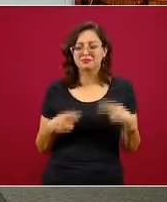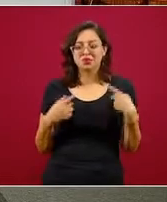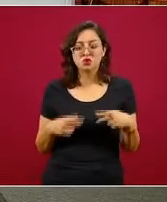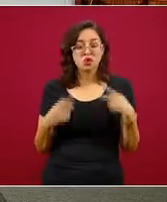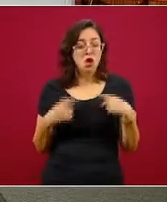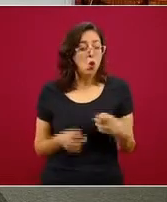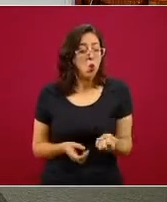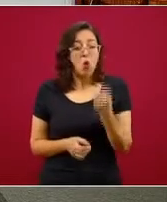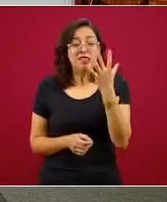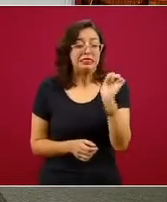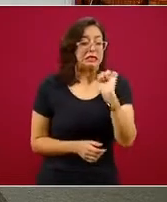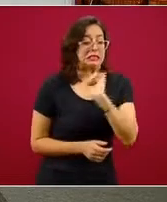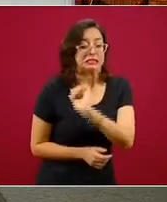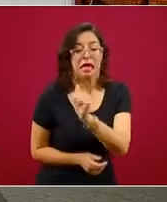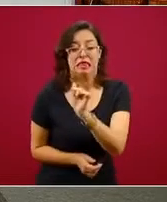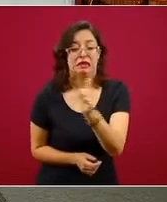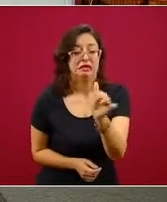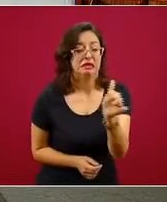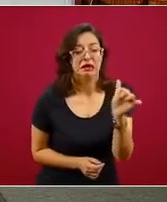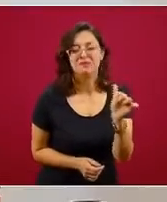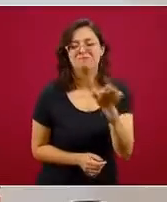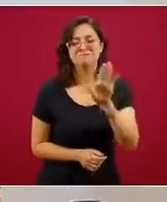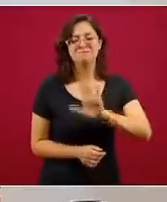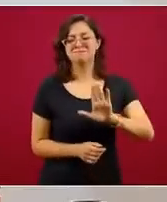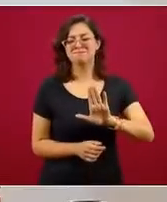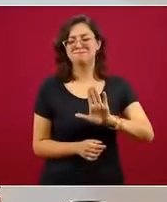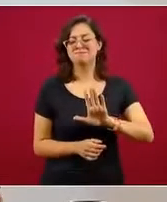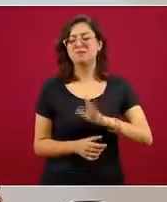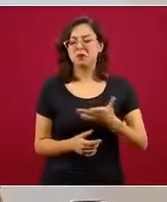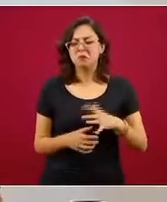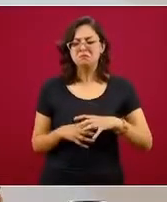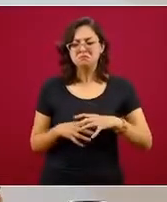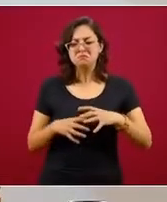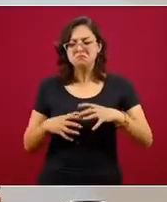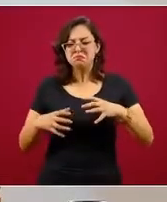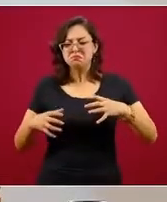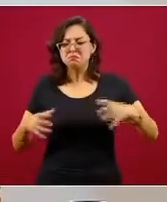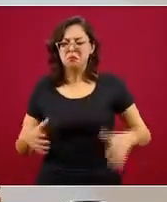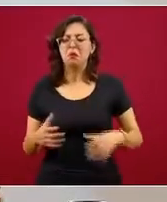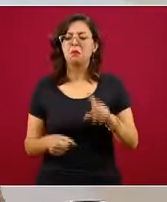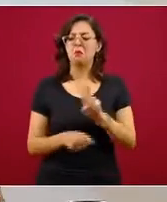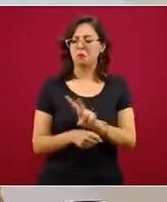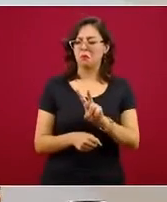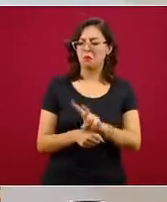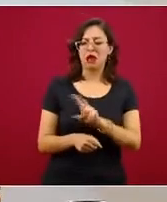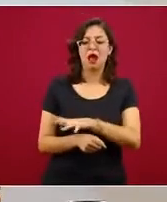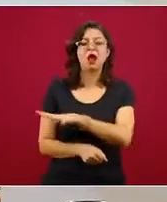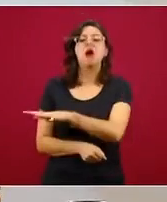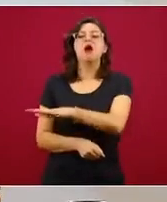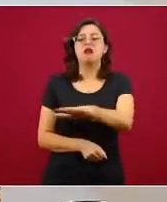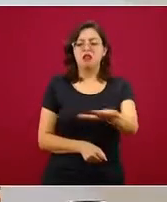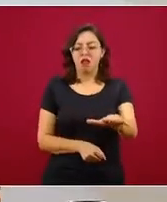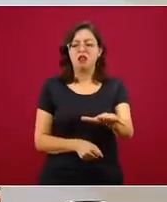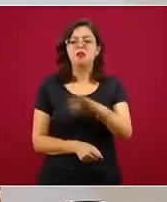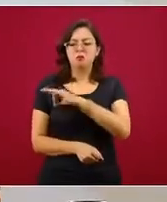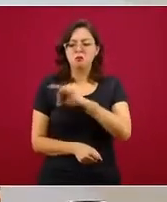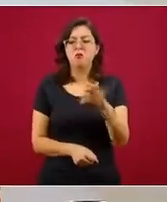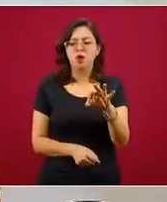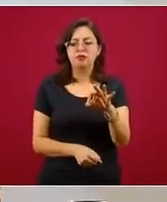completo de los casos, podemos monitorear el curso de la epidemia. Ahora, aprovecho para comentar algo que dije